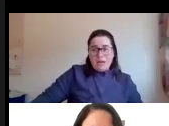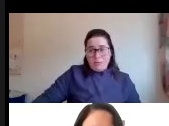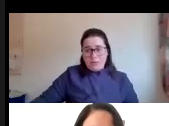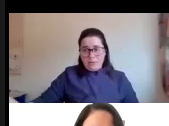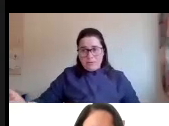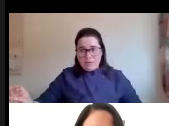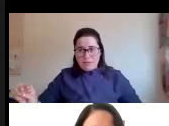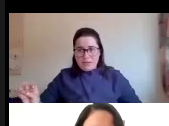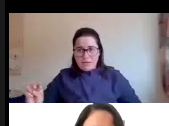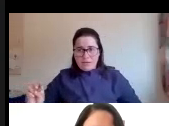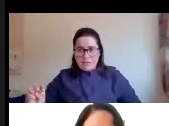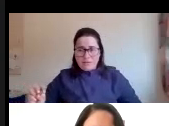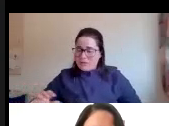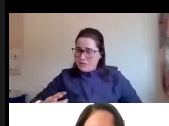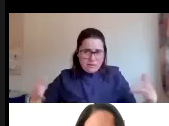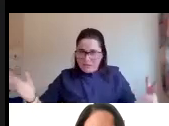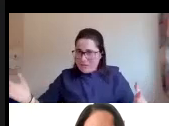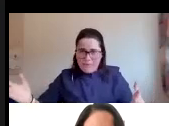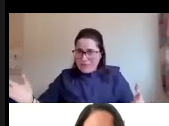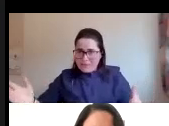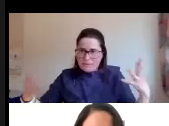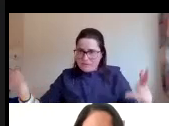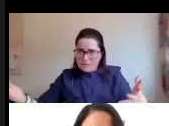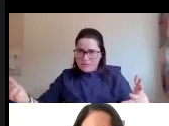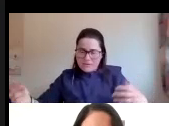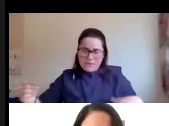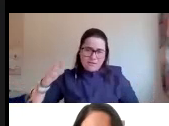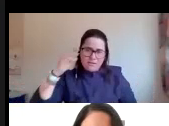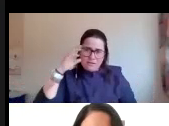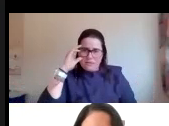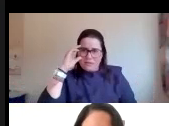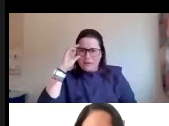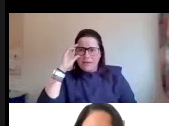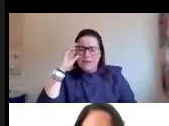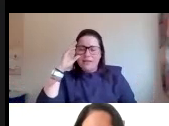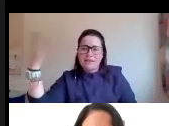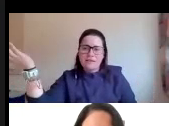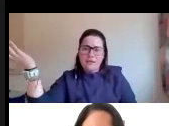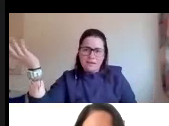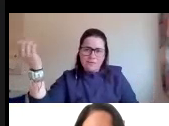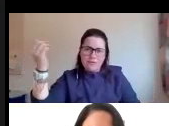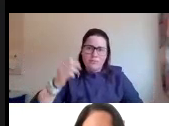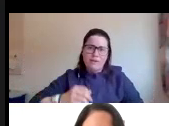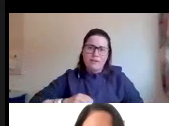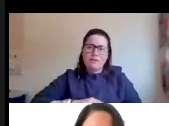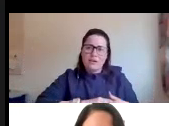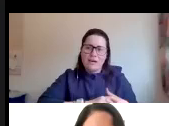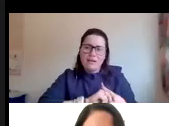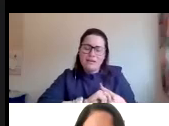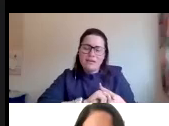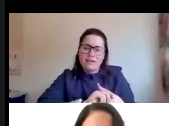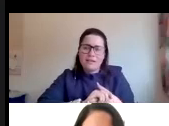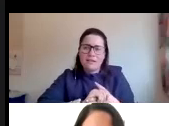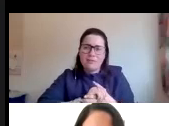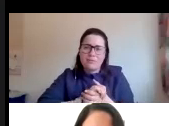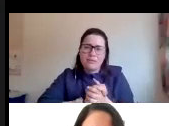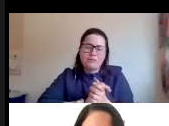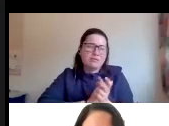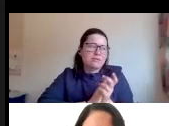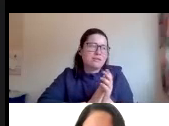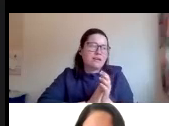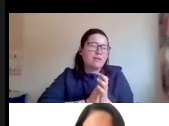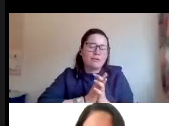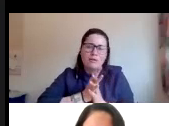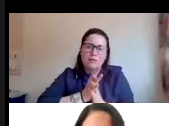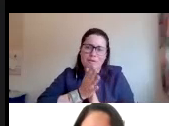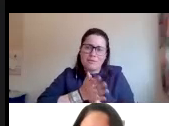Y el último indicador que vamos a ver hoy, que hay más, pero estos son los indicadores que vamos a ver, es la cantidad de fitoplancton que hay. Y la cantidad de fitoplancton